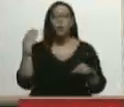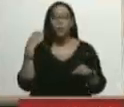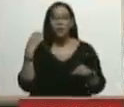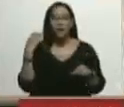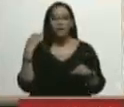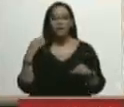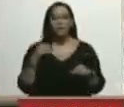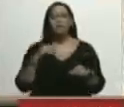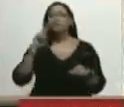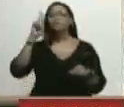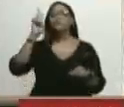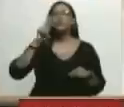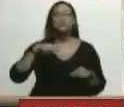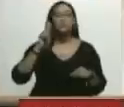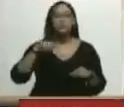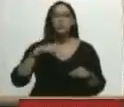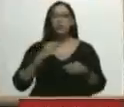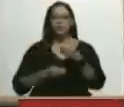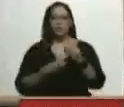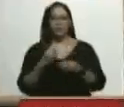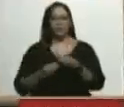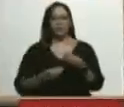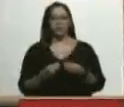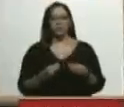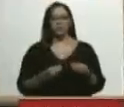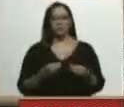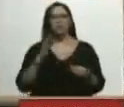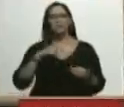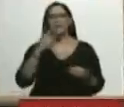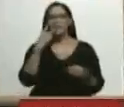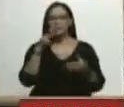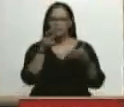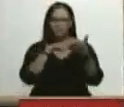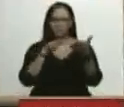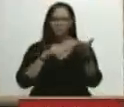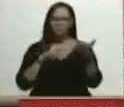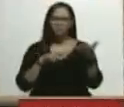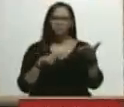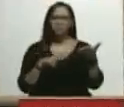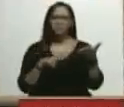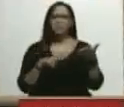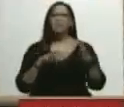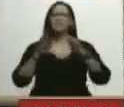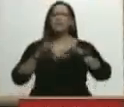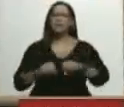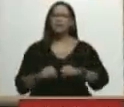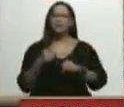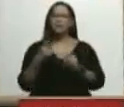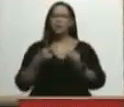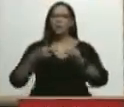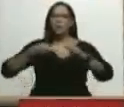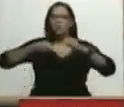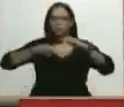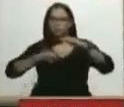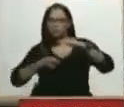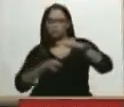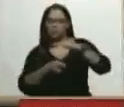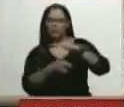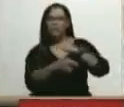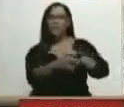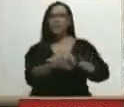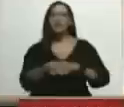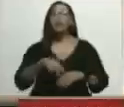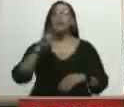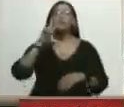eso no había nunca había ocurrido estaba viendo una nota de la captura de un submarino con tres toneladas del año